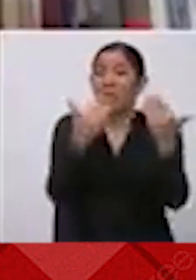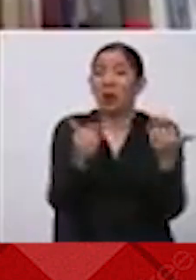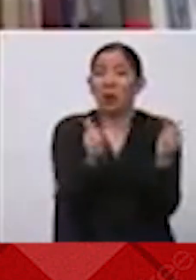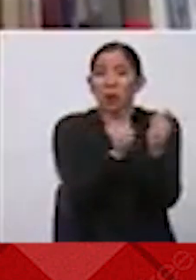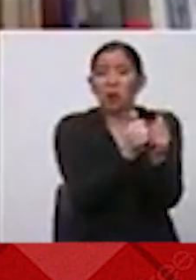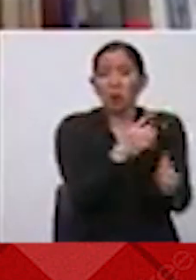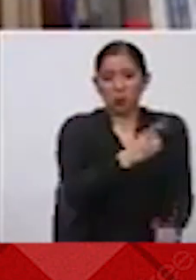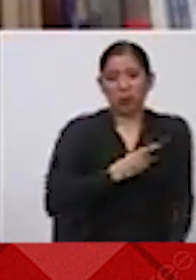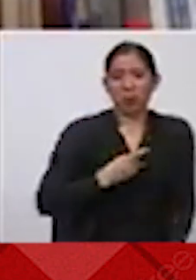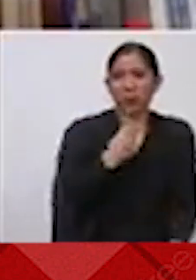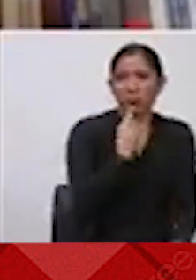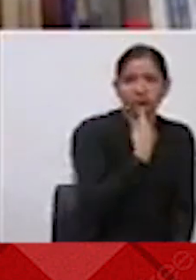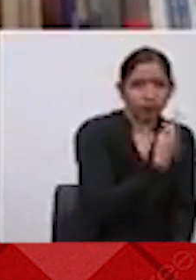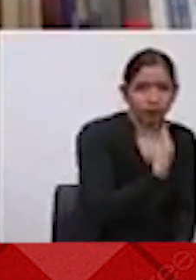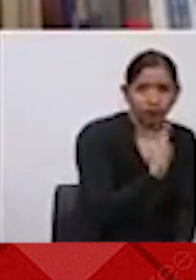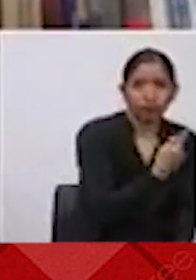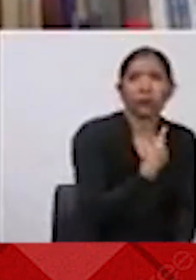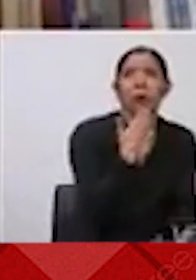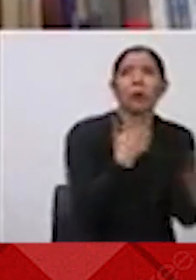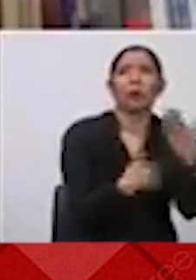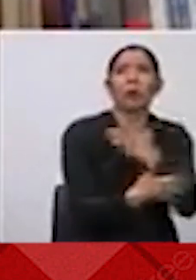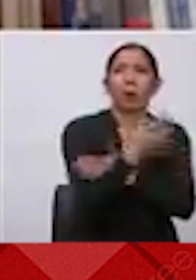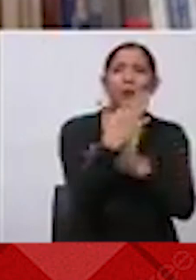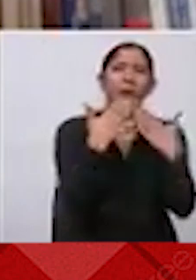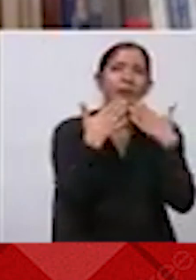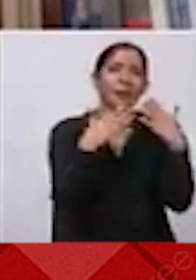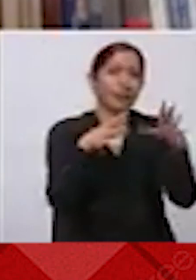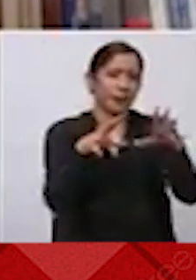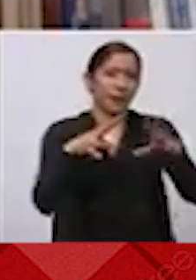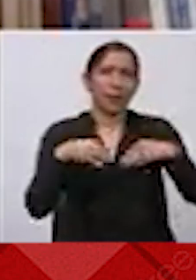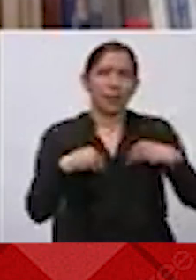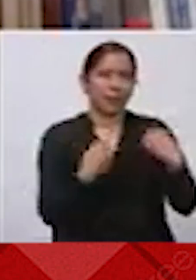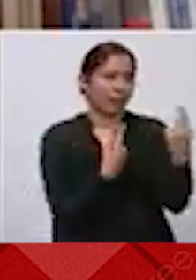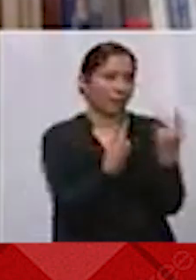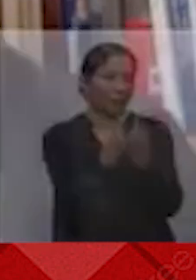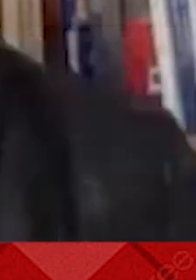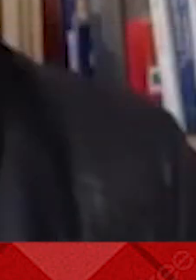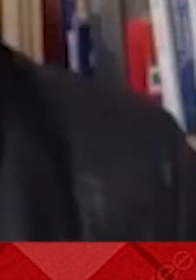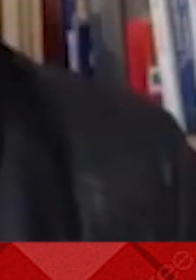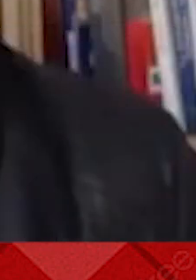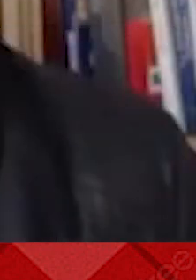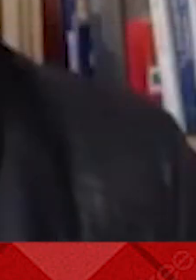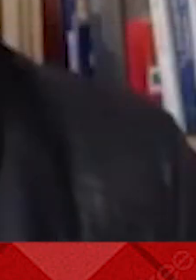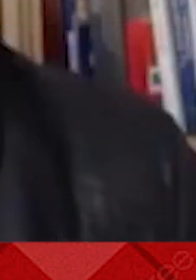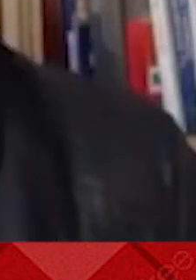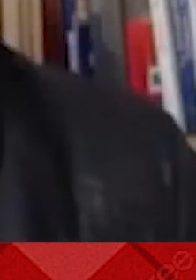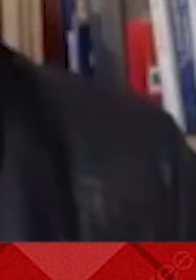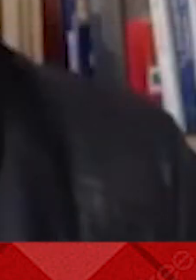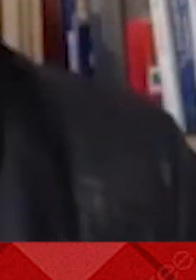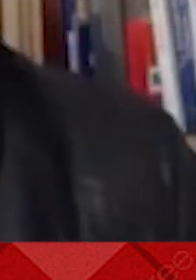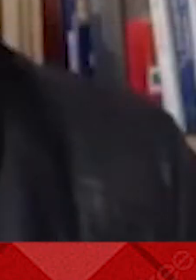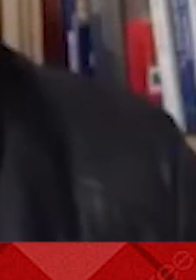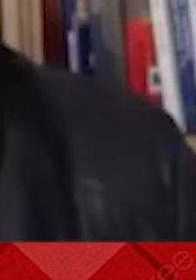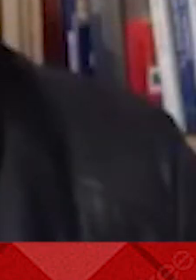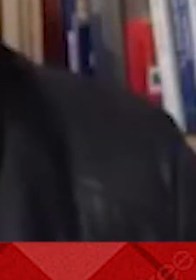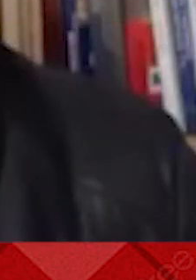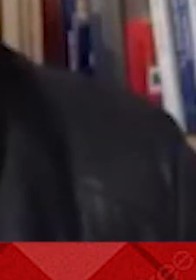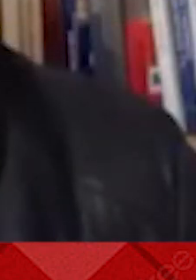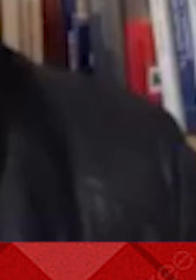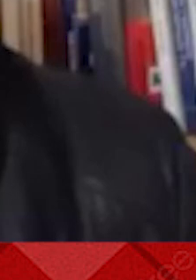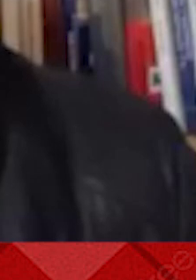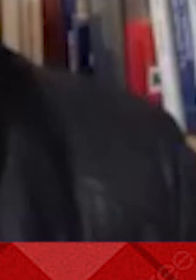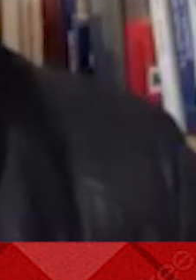Jáuregui. Diputado, ¿cómo está? Buenos días, gracias por aceptar conversar con nosotros en esta mañana. ¿Cuál la expectativa en torno a